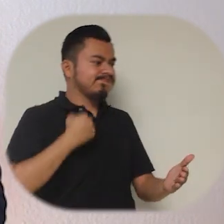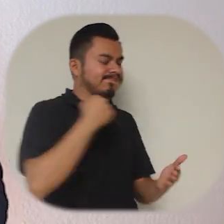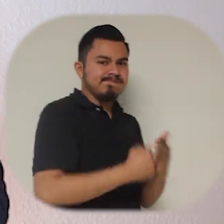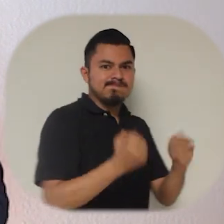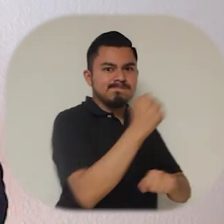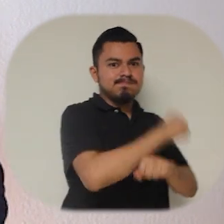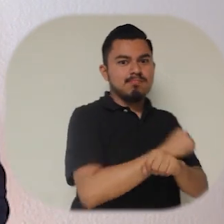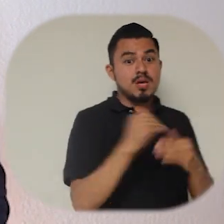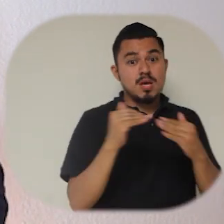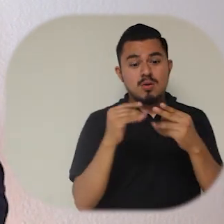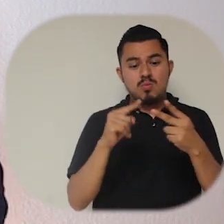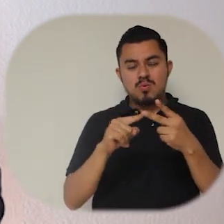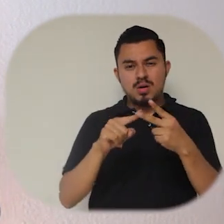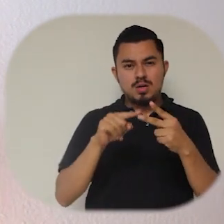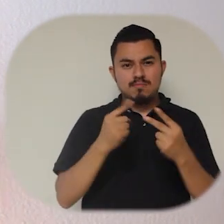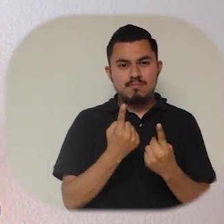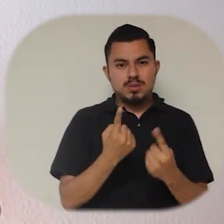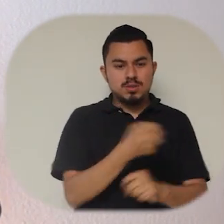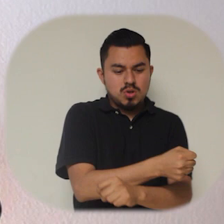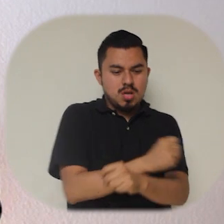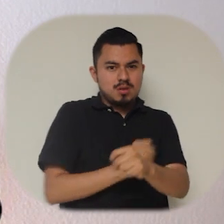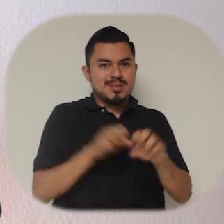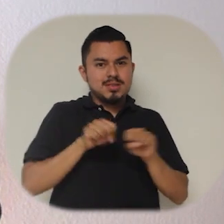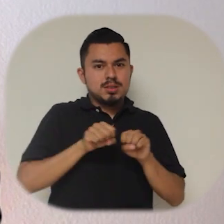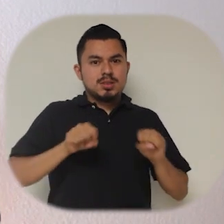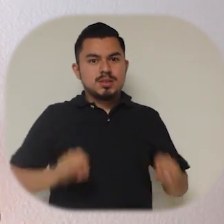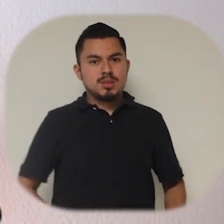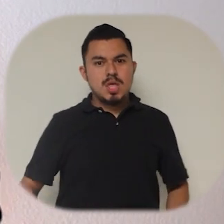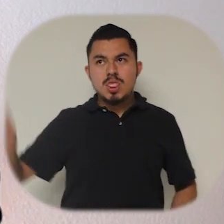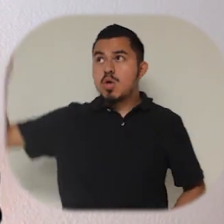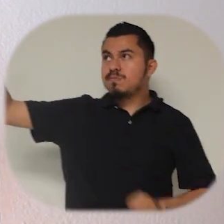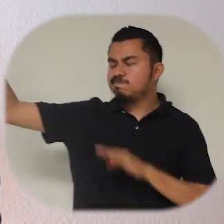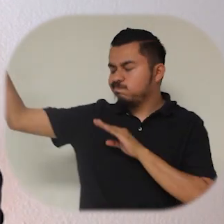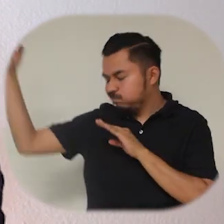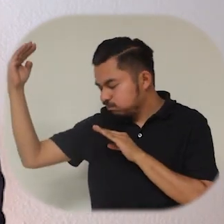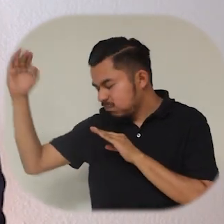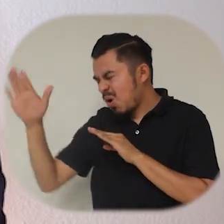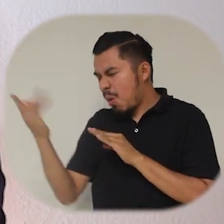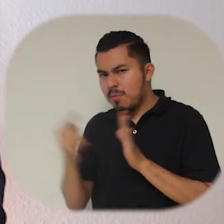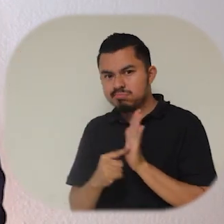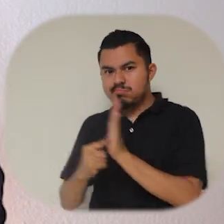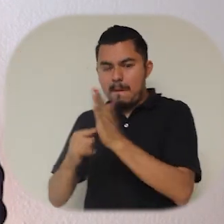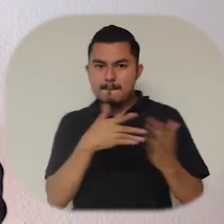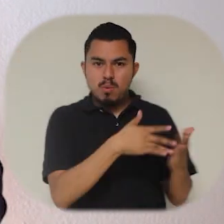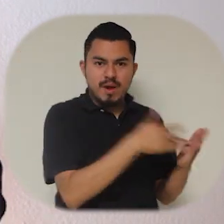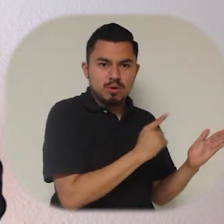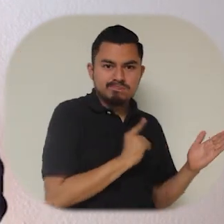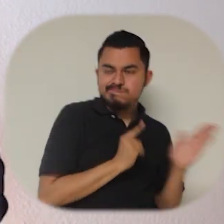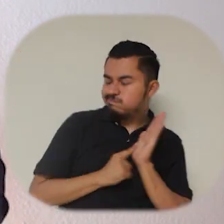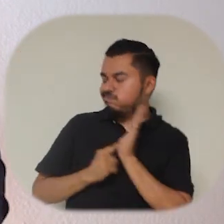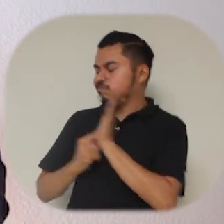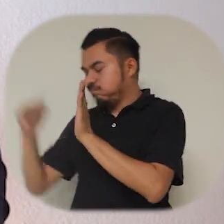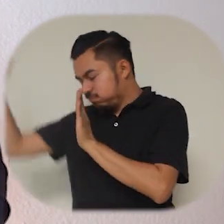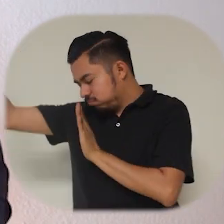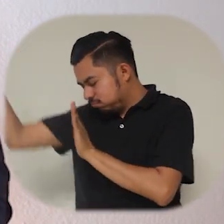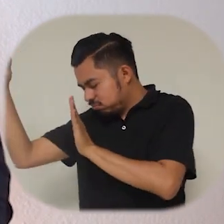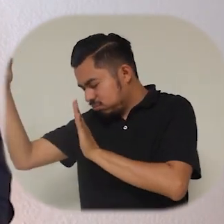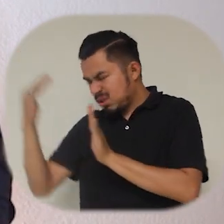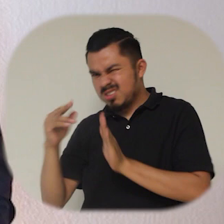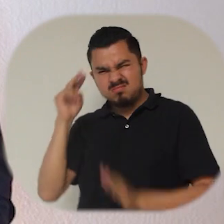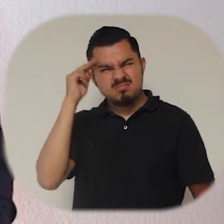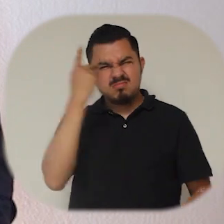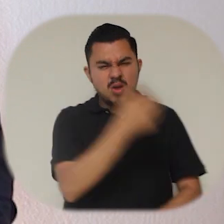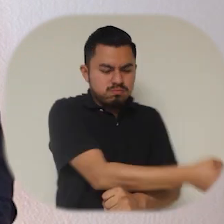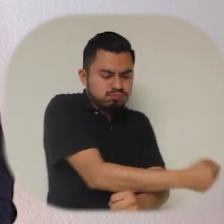que estar ante Dios en representación del pueblo con un sacrificio. Tenía un significado este sacrificio de culto